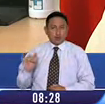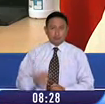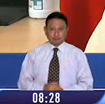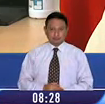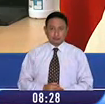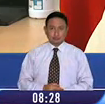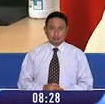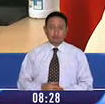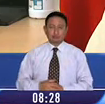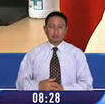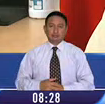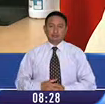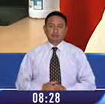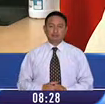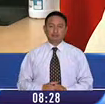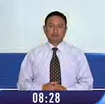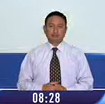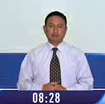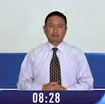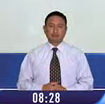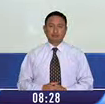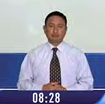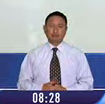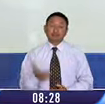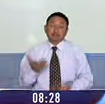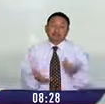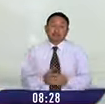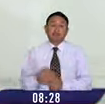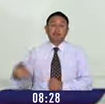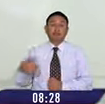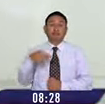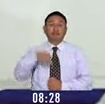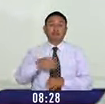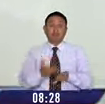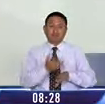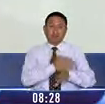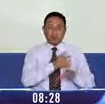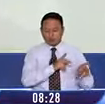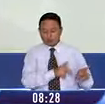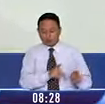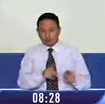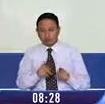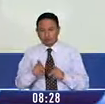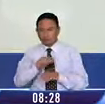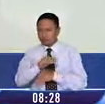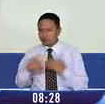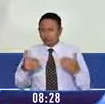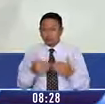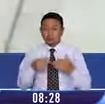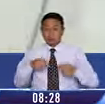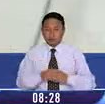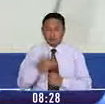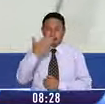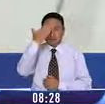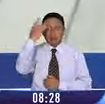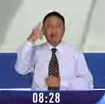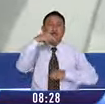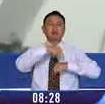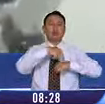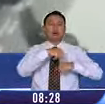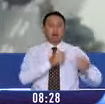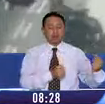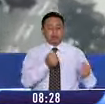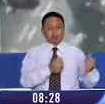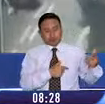similares, de similares características. Al parecer se trató de un robo planificado milimétricamente. Sabían la hora de la